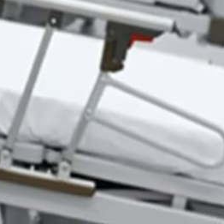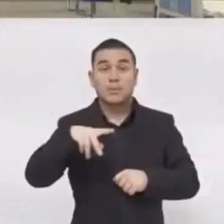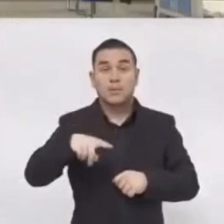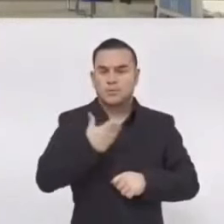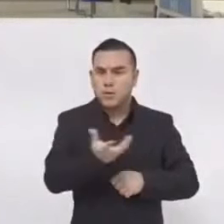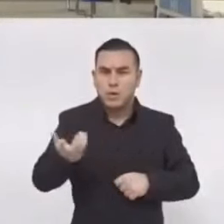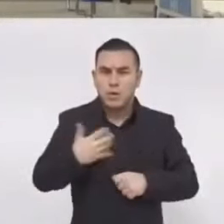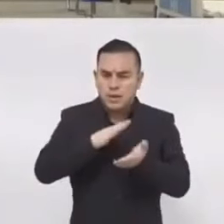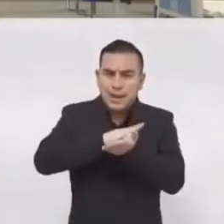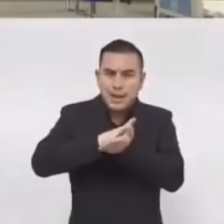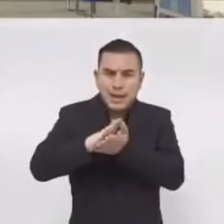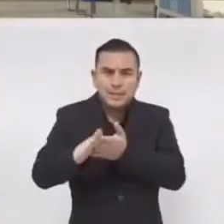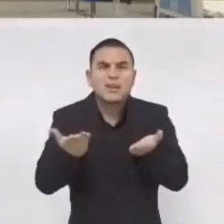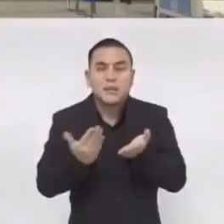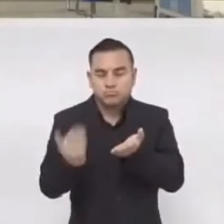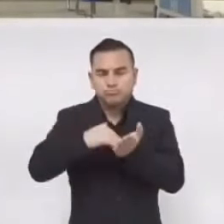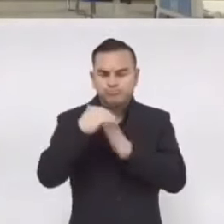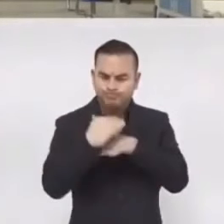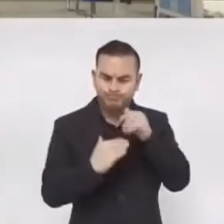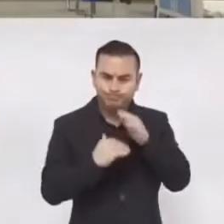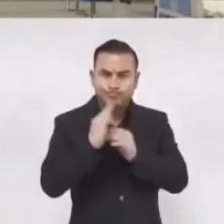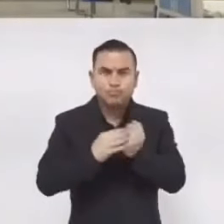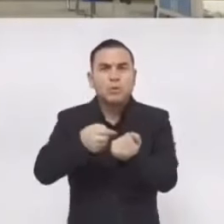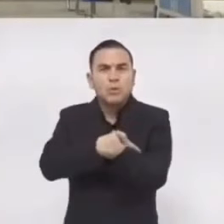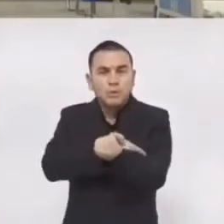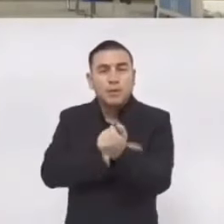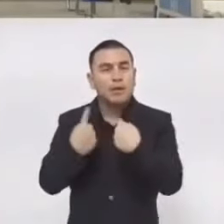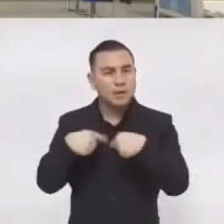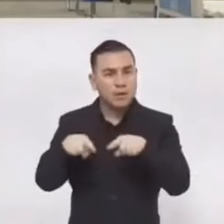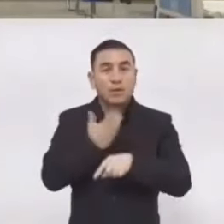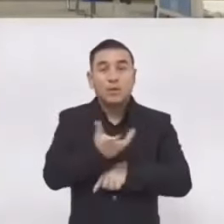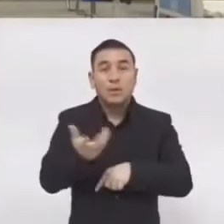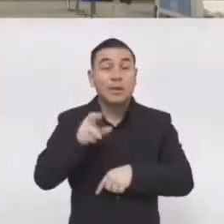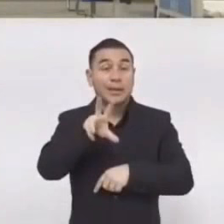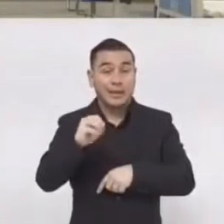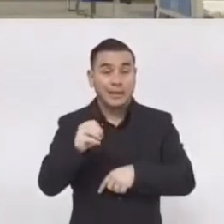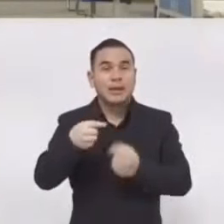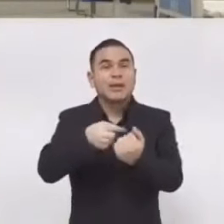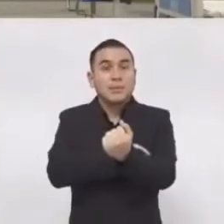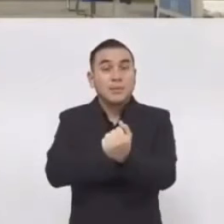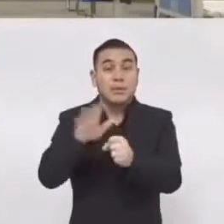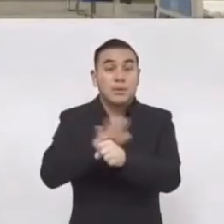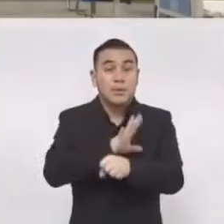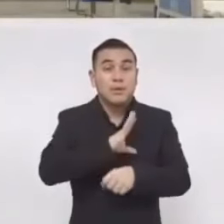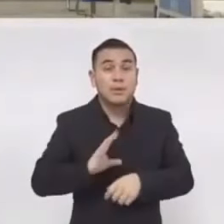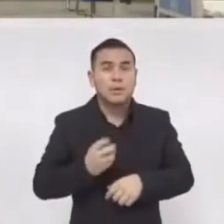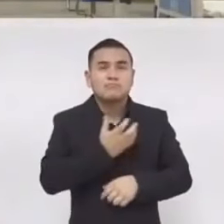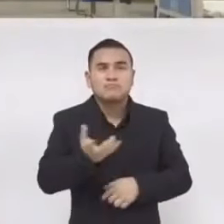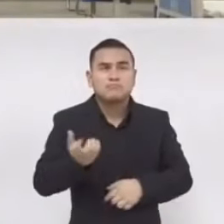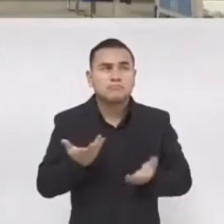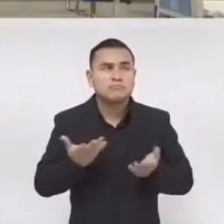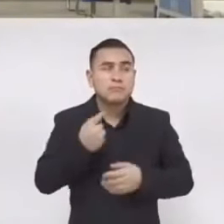transmisión para remodelar los hospitales seguimos rematando los hospitales todos los 30 hospitales del país y además construir nuevos ampliar